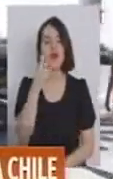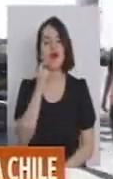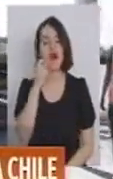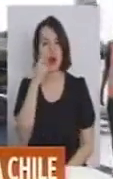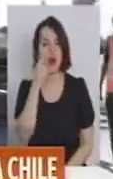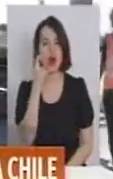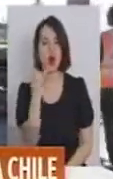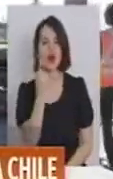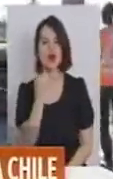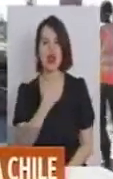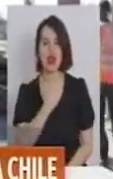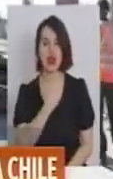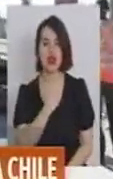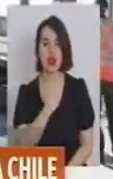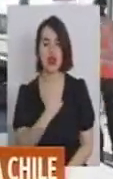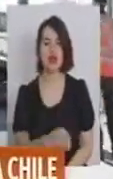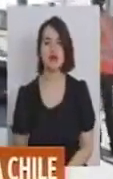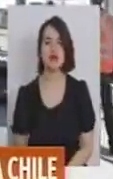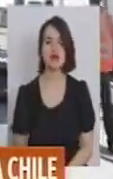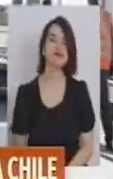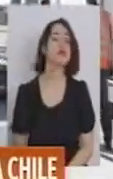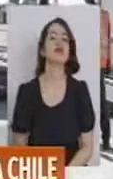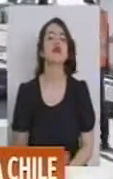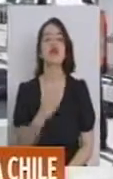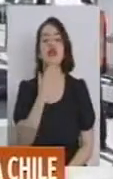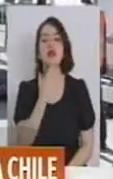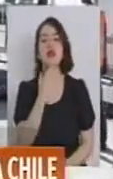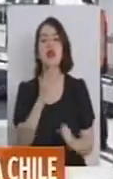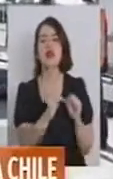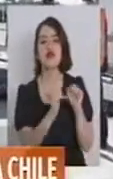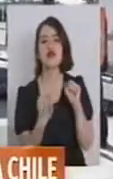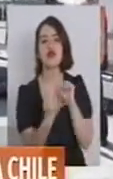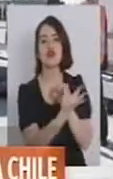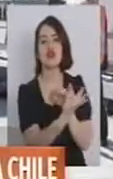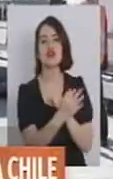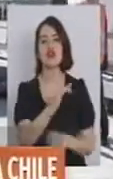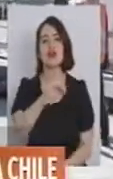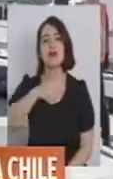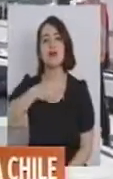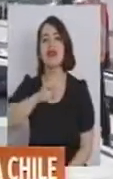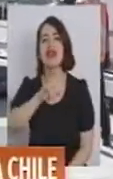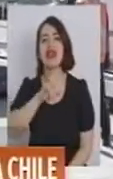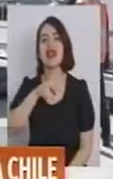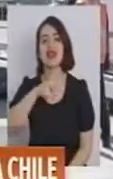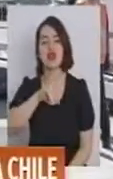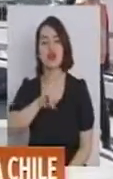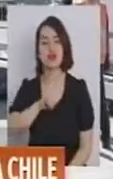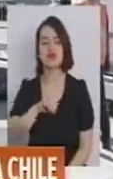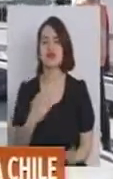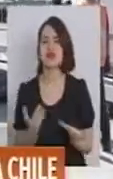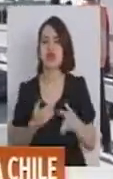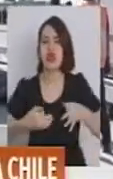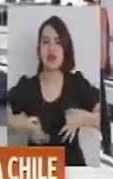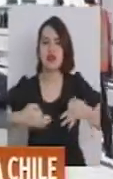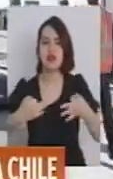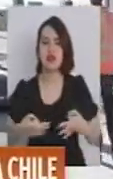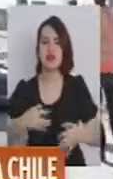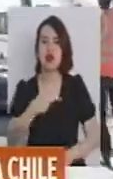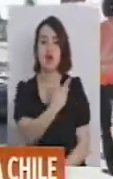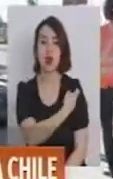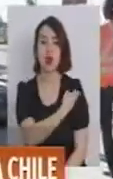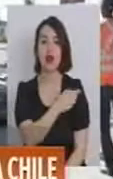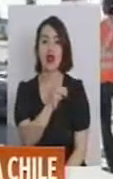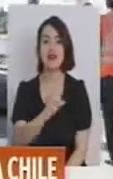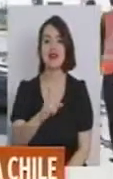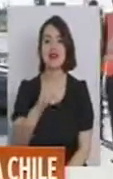Católica, de la Fundación Milenio o el Instituto Milenio, estableció que la vacuna Sinovac